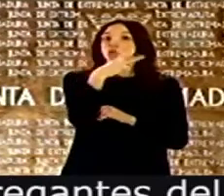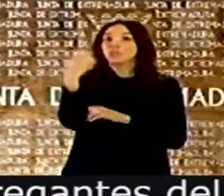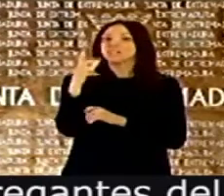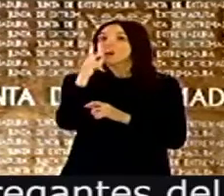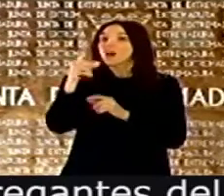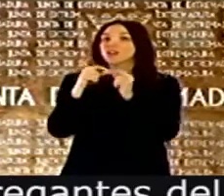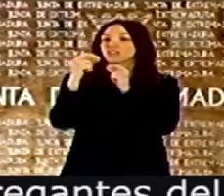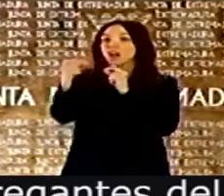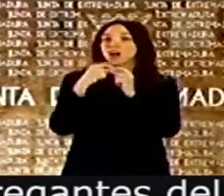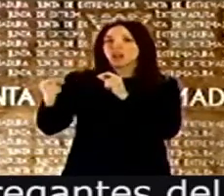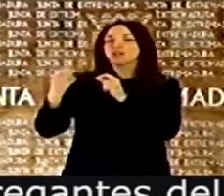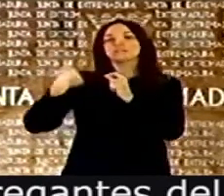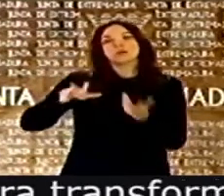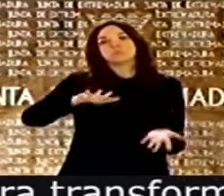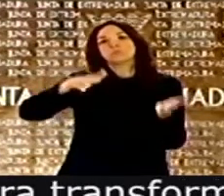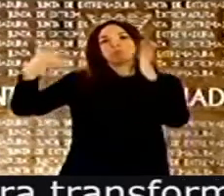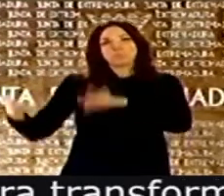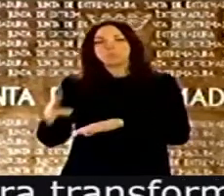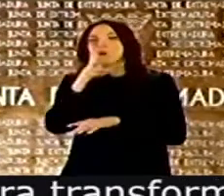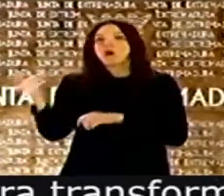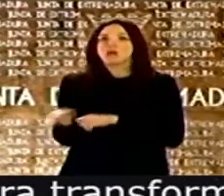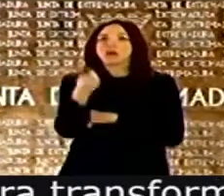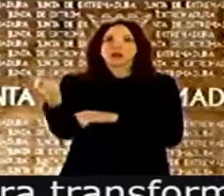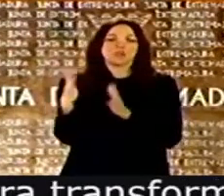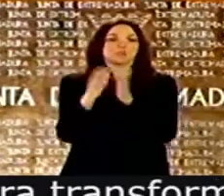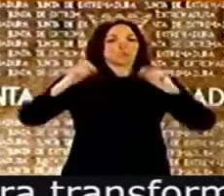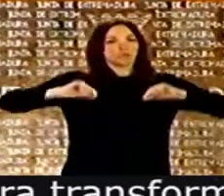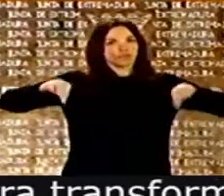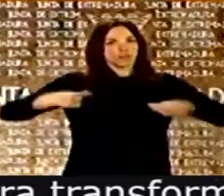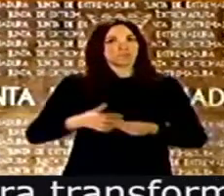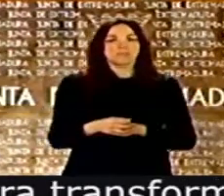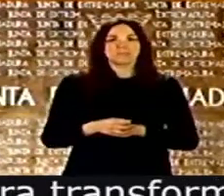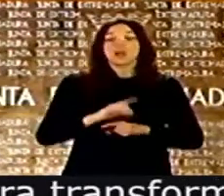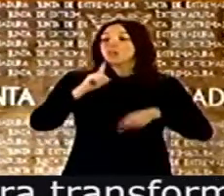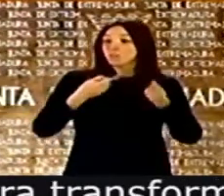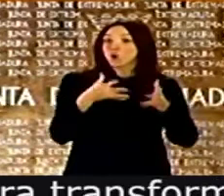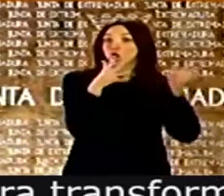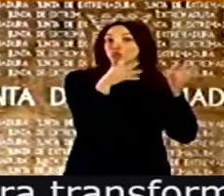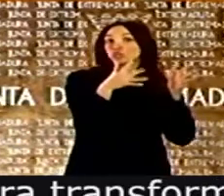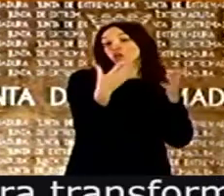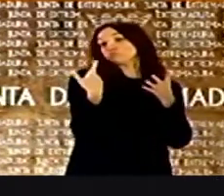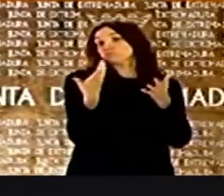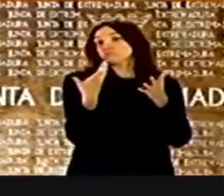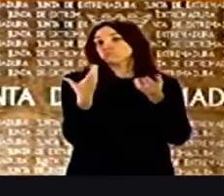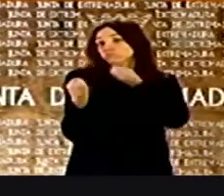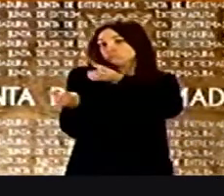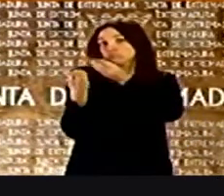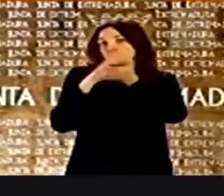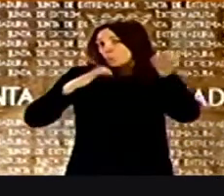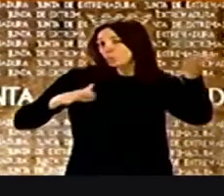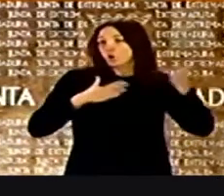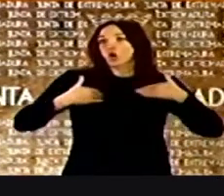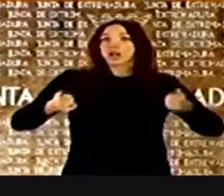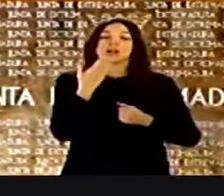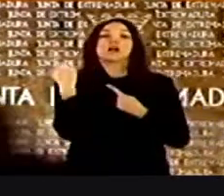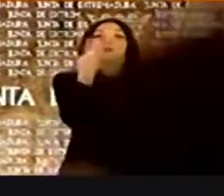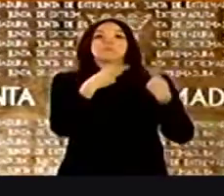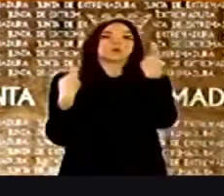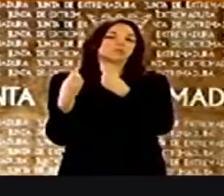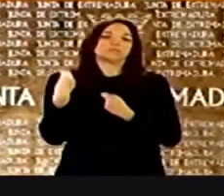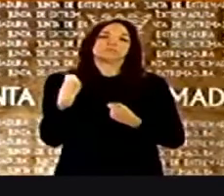hectáreas. Ya pasarán el resto del Consejo preguntas sobre esto, sobre lo que estiméis